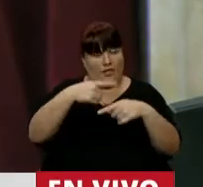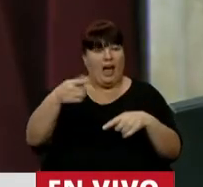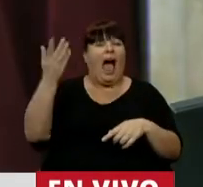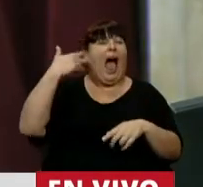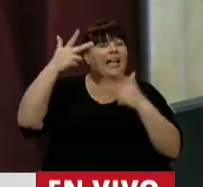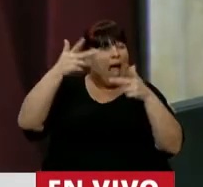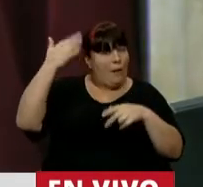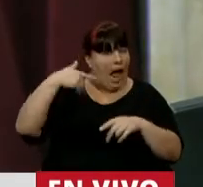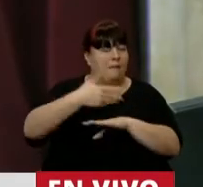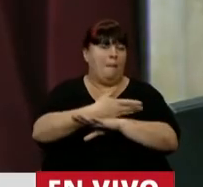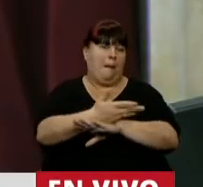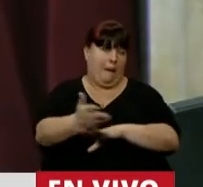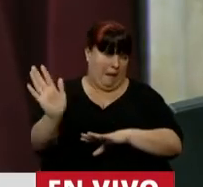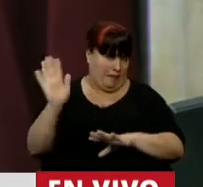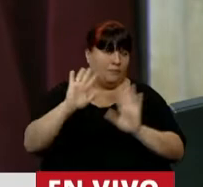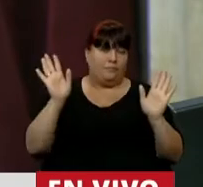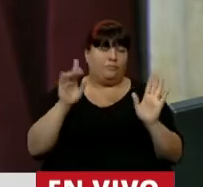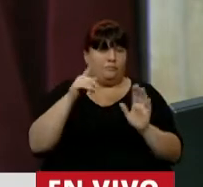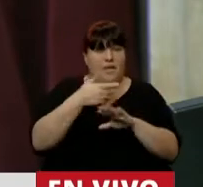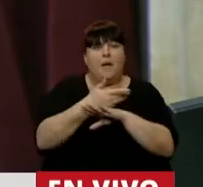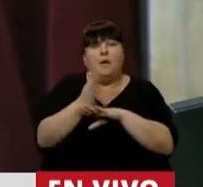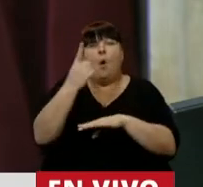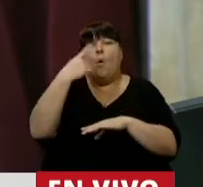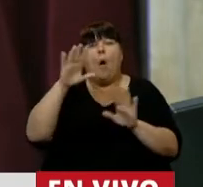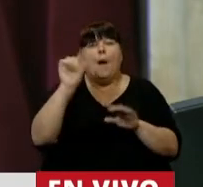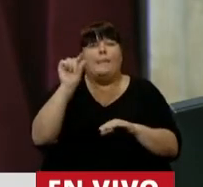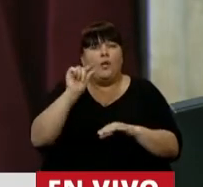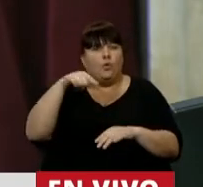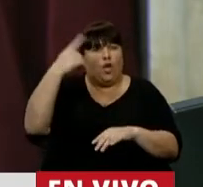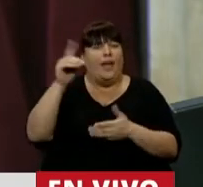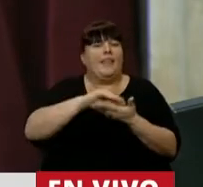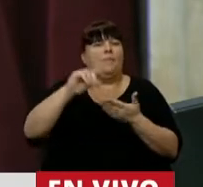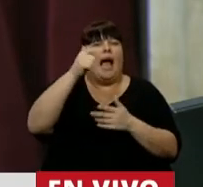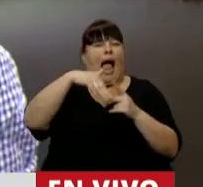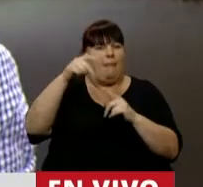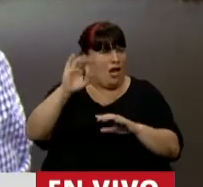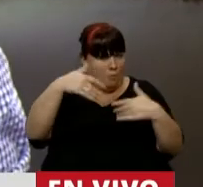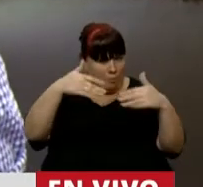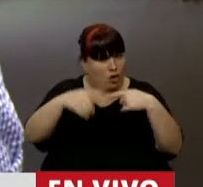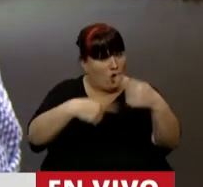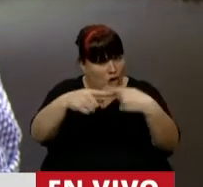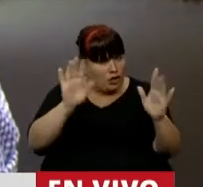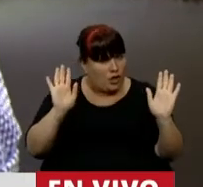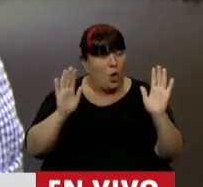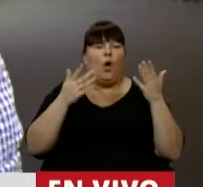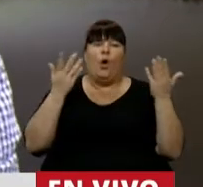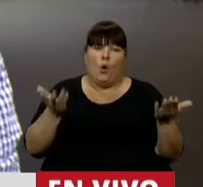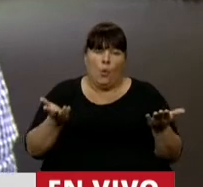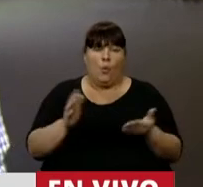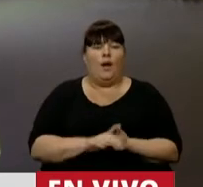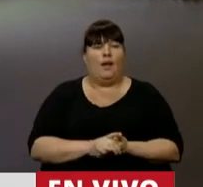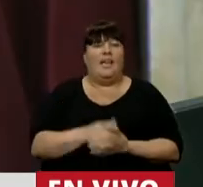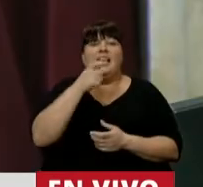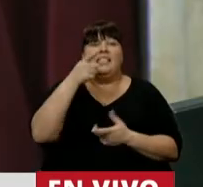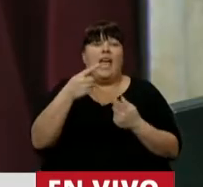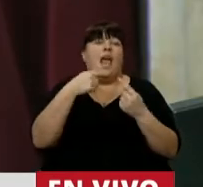Hablaron antes que yo, se pasaron... Entonces, la única que se pasó un par de minutos fue la diputada Camaño. Pero no importa, bueno, siga diputada. Bueno, está bien, entonces... Porque